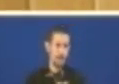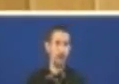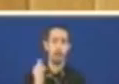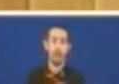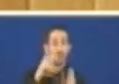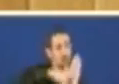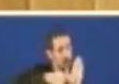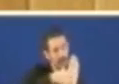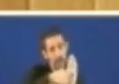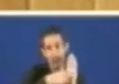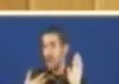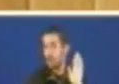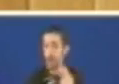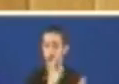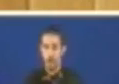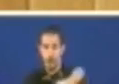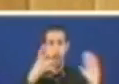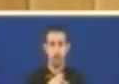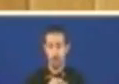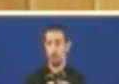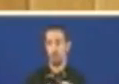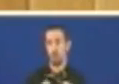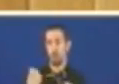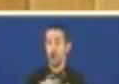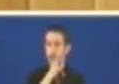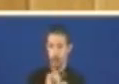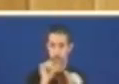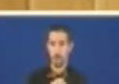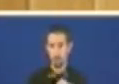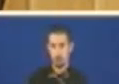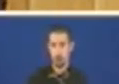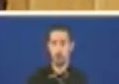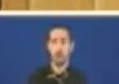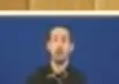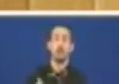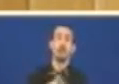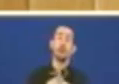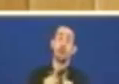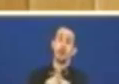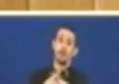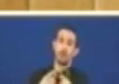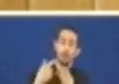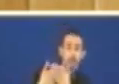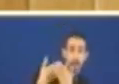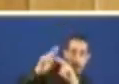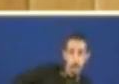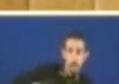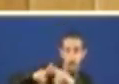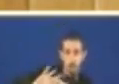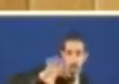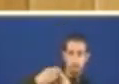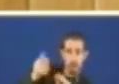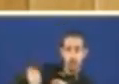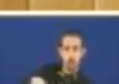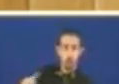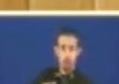normativa xa agora se está aplicando dunha forma correcta, tanto o test de idoneidade como o test de conveniencia como as demais obrigas derivadas da